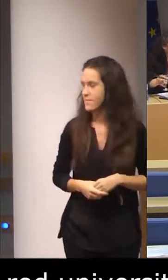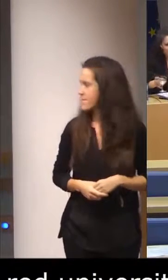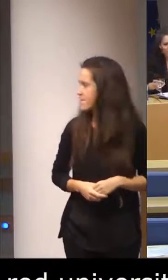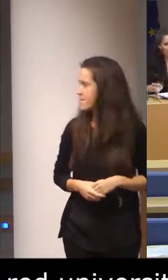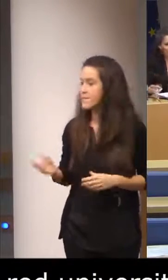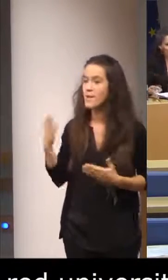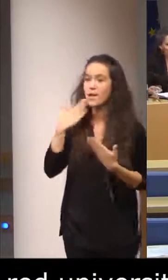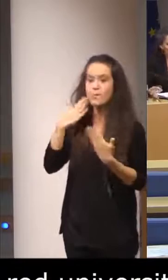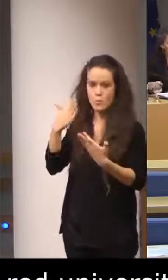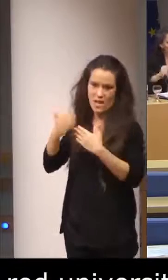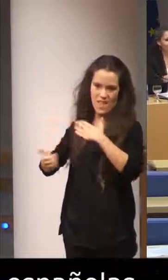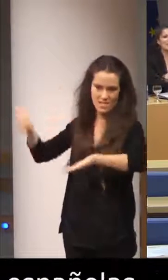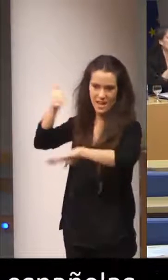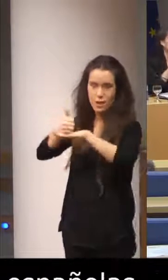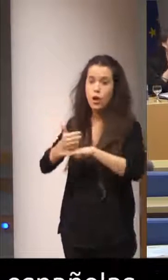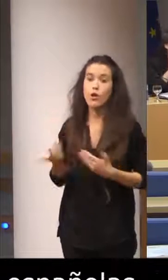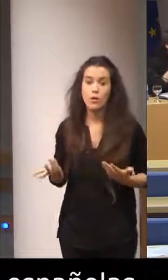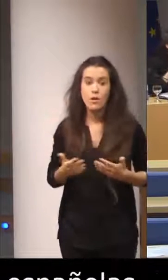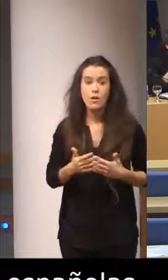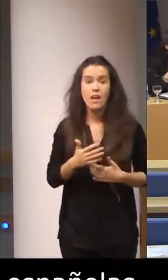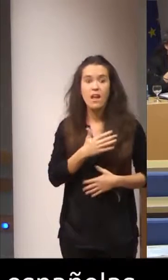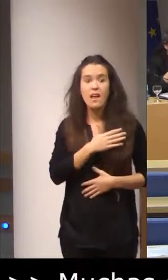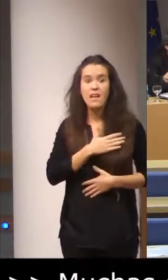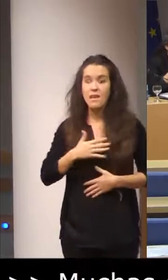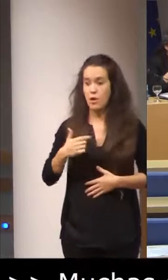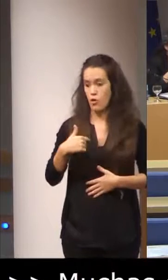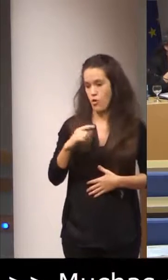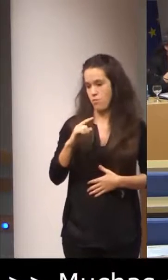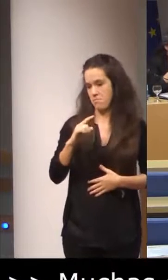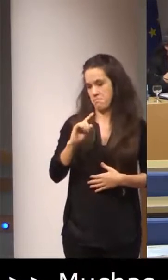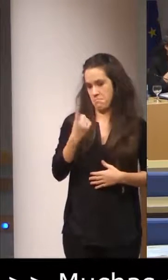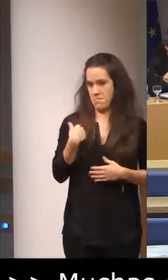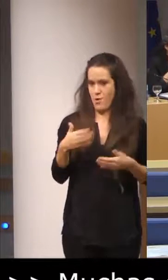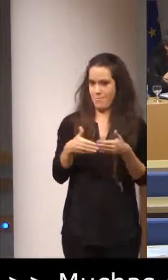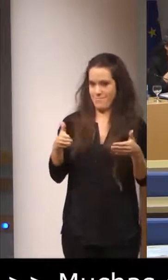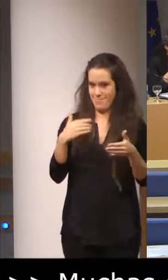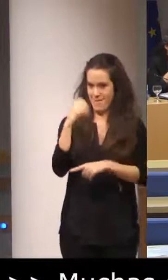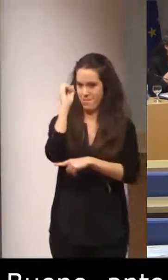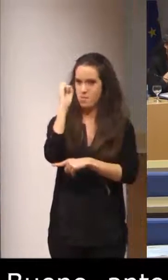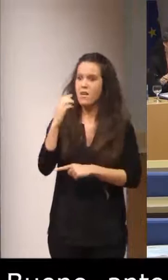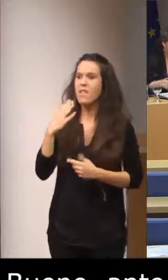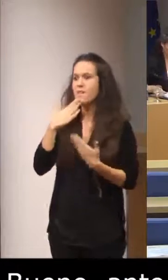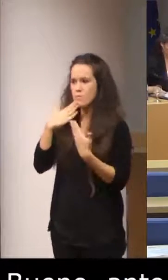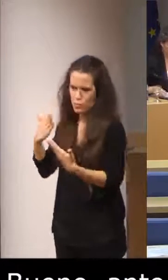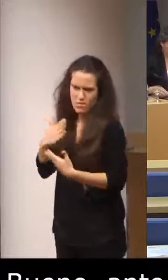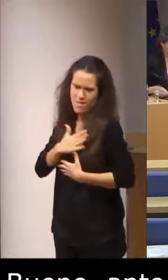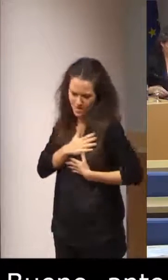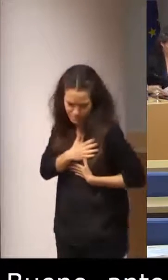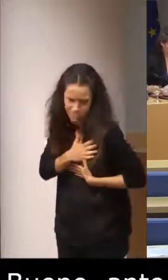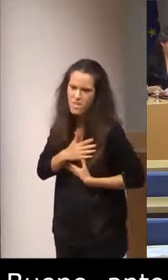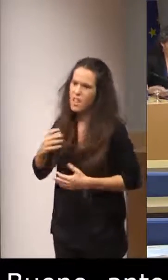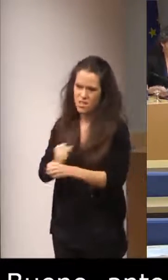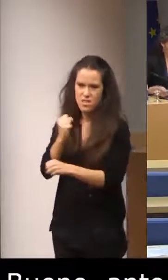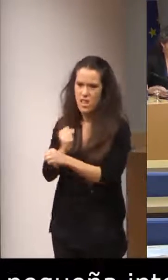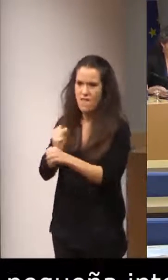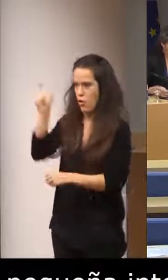rector. Bueno, ante todo, quiero empezar mi pequeña intervención agradeciéndole de todo corazón el trabajo realizado